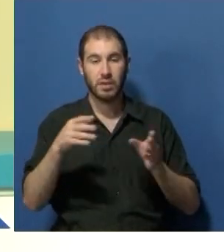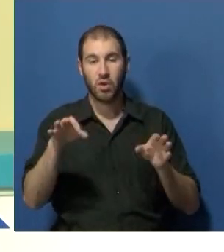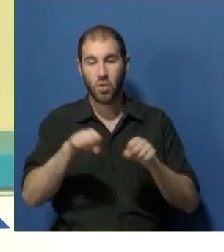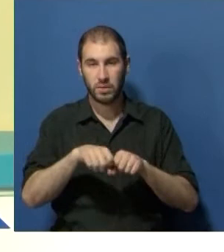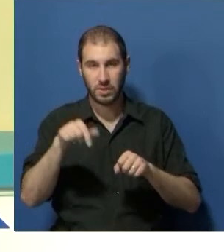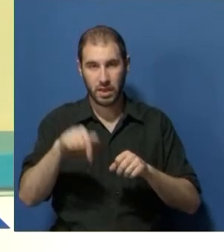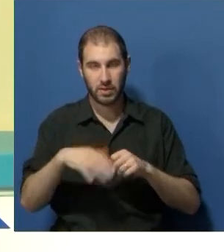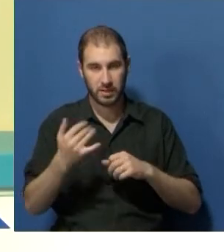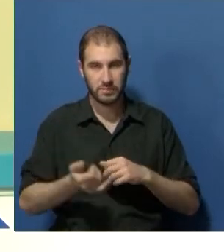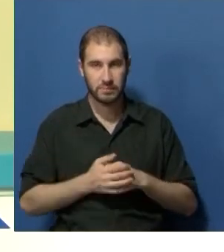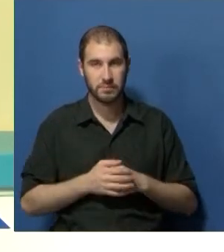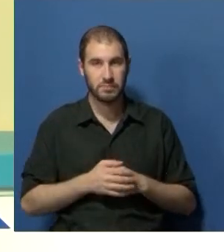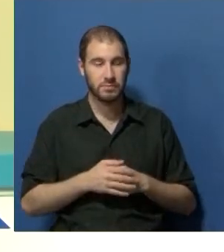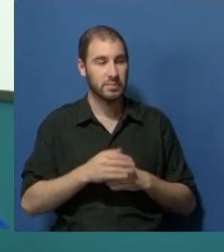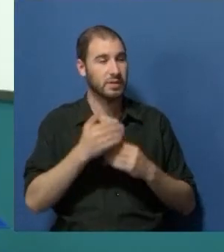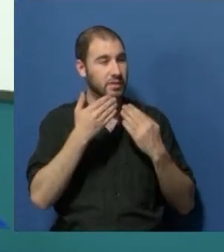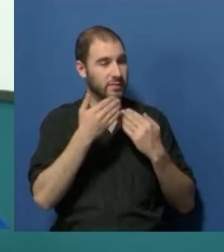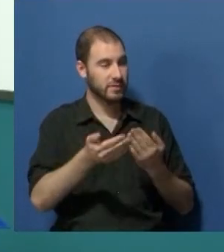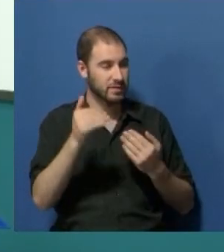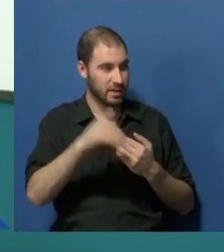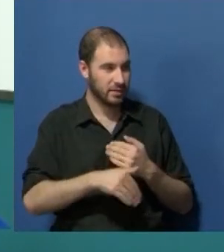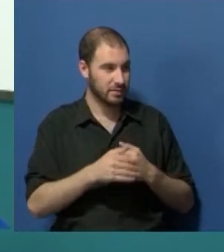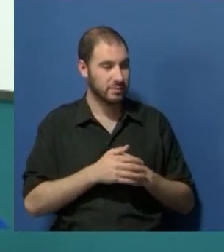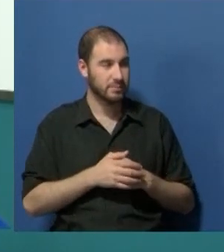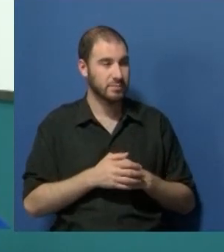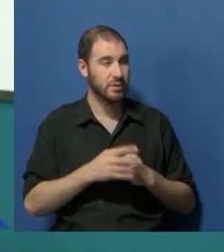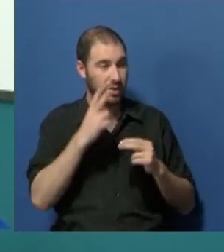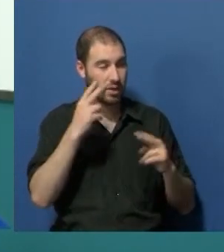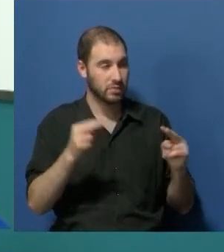en los que vivimos. Bueno. Jorge, gracias. Gracias a ustedes. Nos